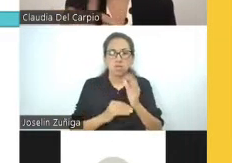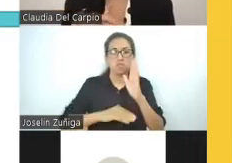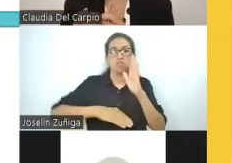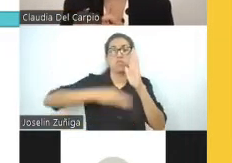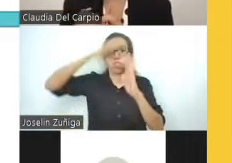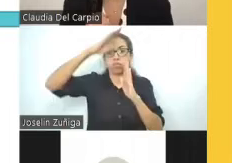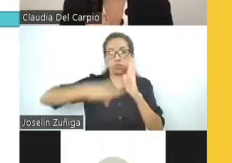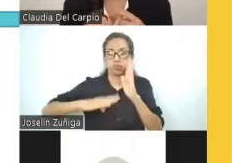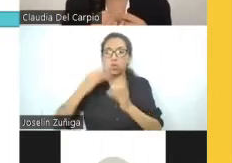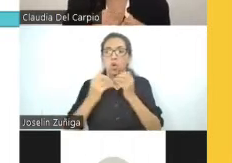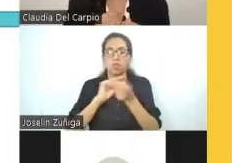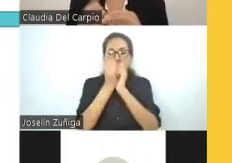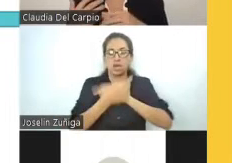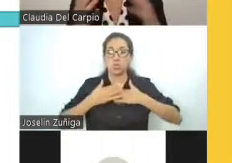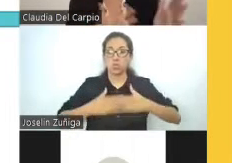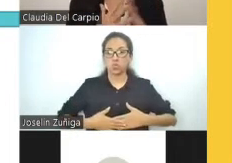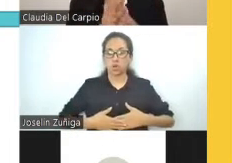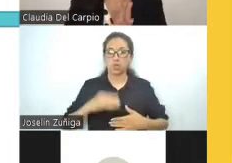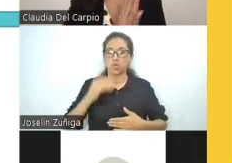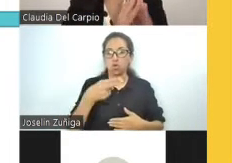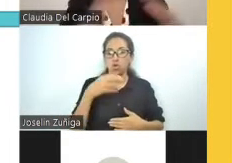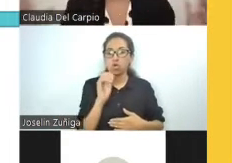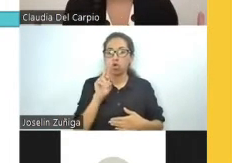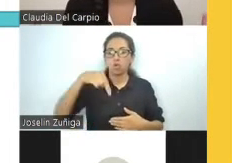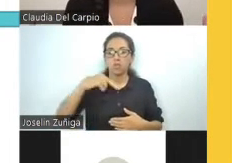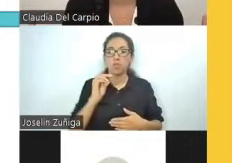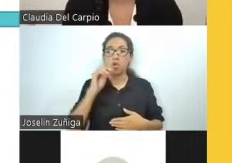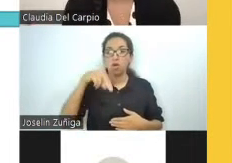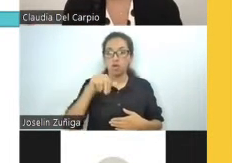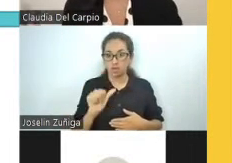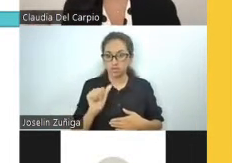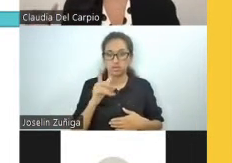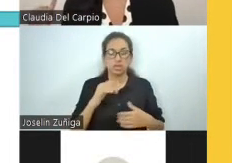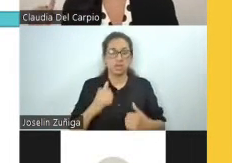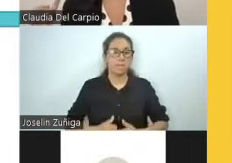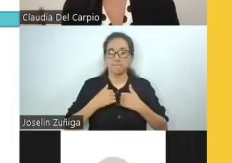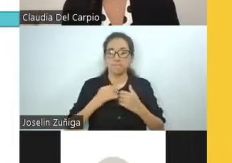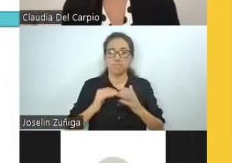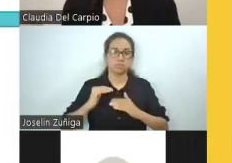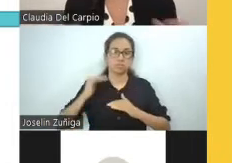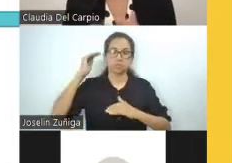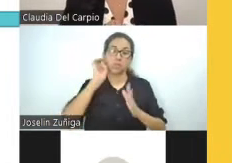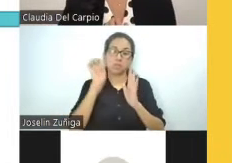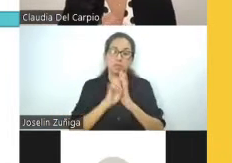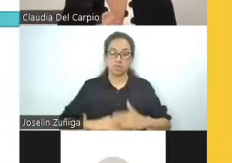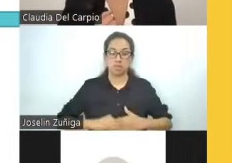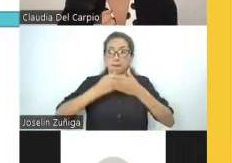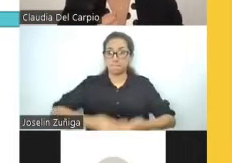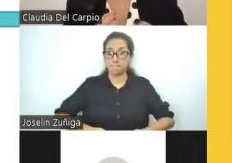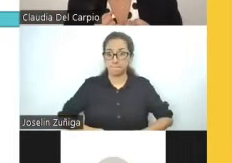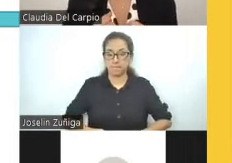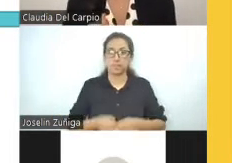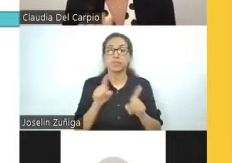con cambios hormonales, y estos cambios hormonales pueden ocurrir durante la vida de la edad reproductiva, por ejemplo, en el embarazo, pero también